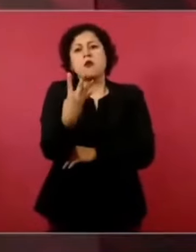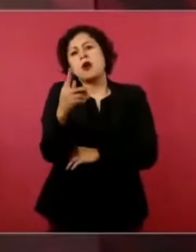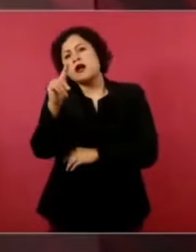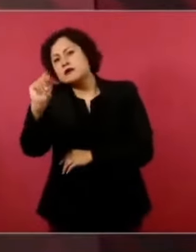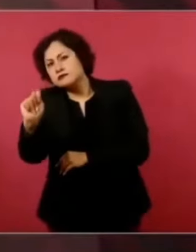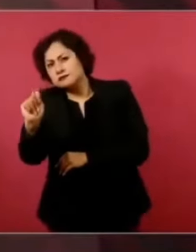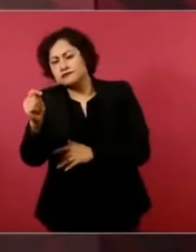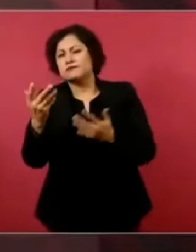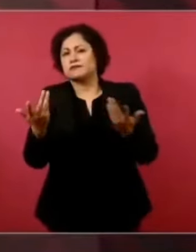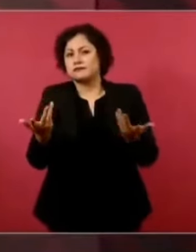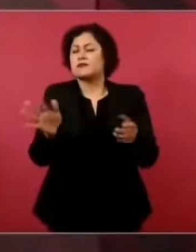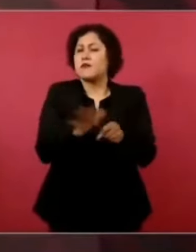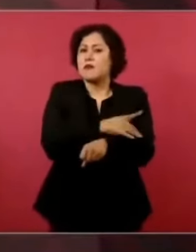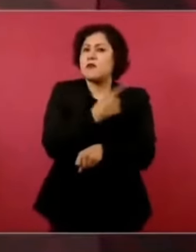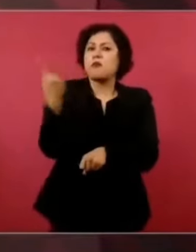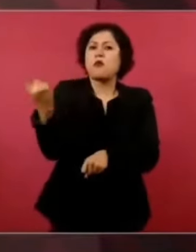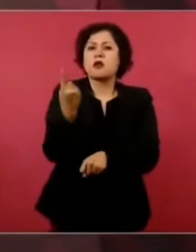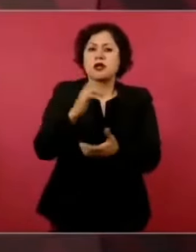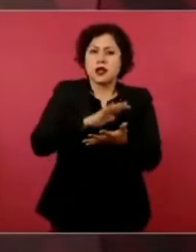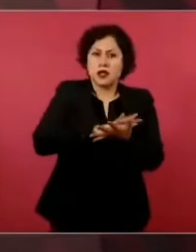pacífica.